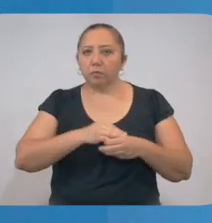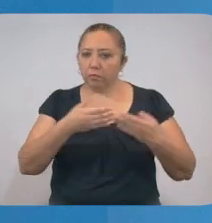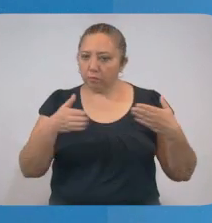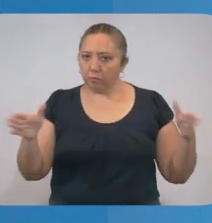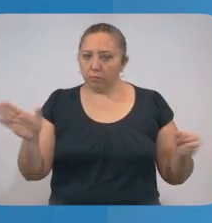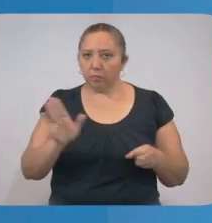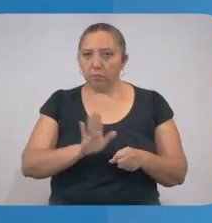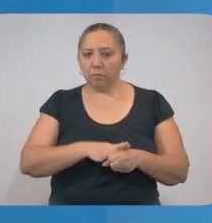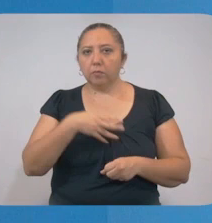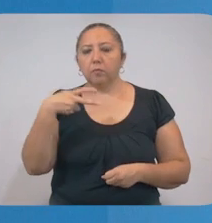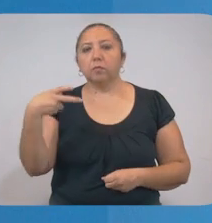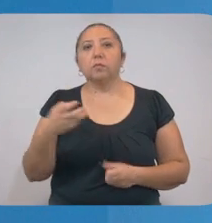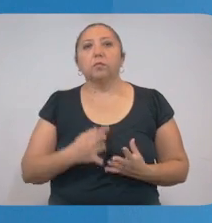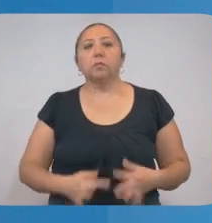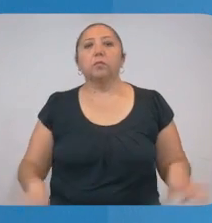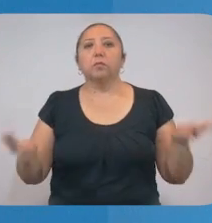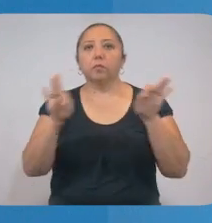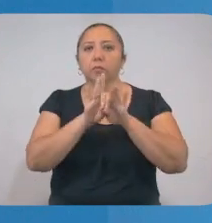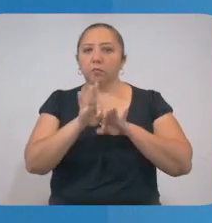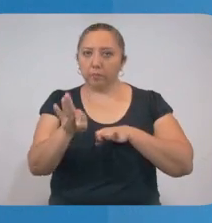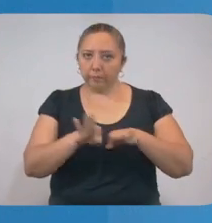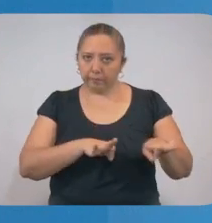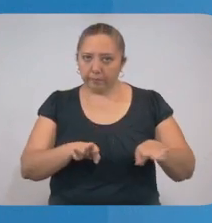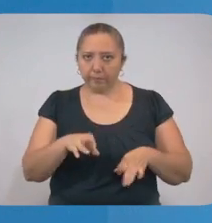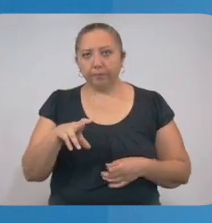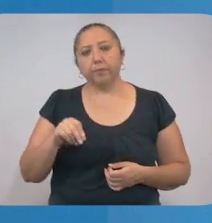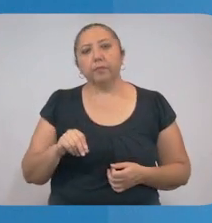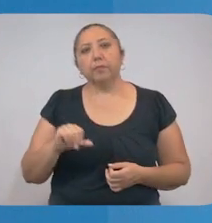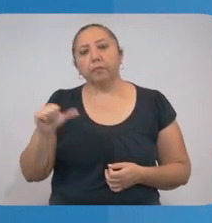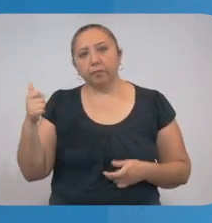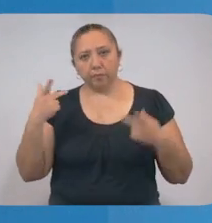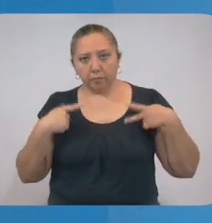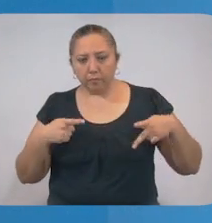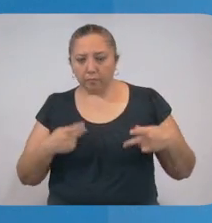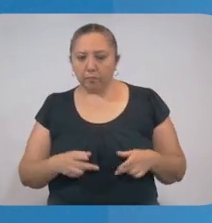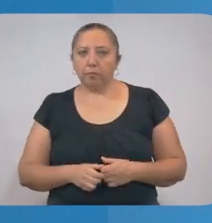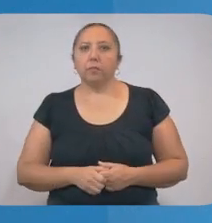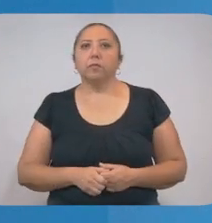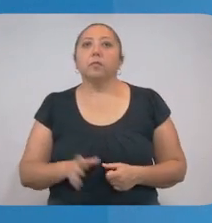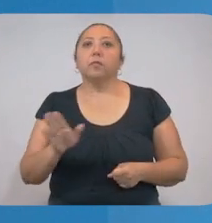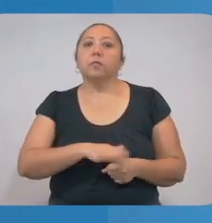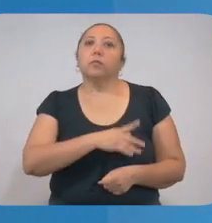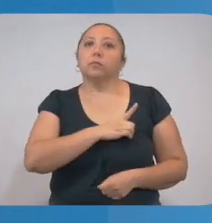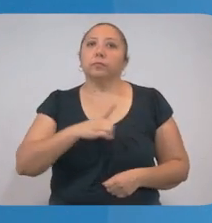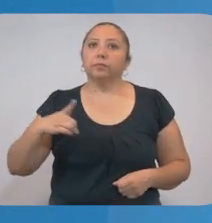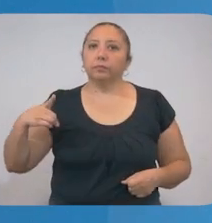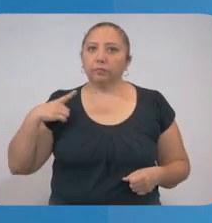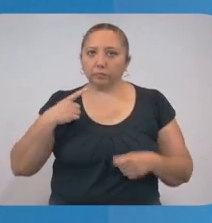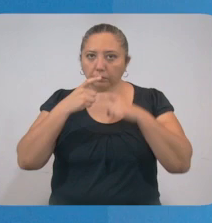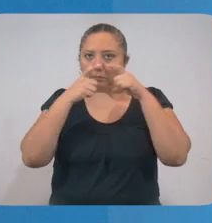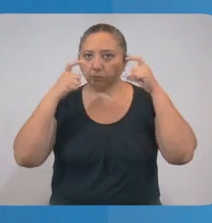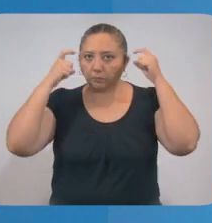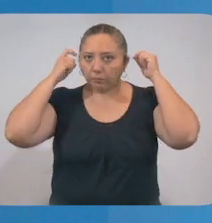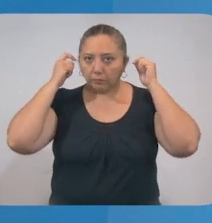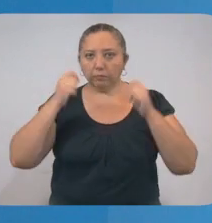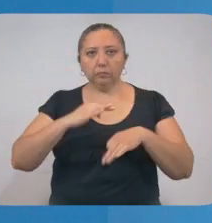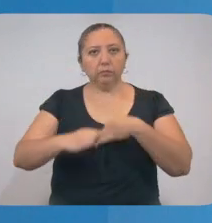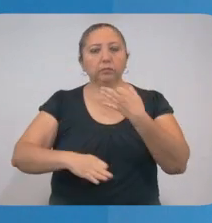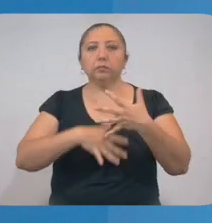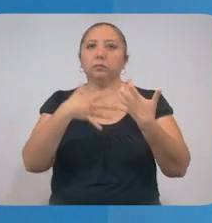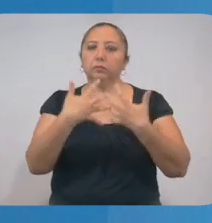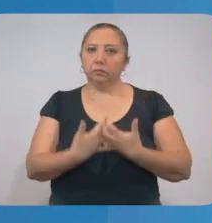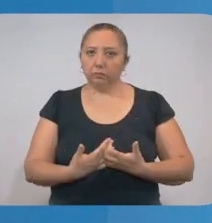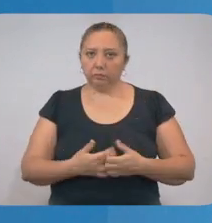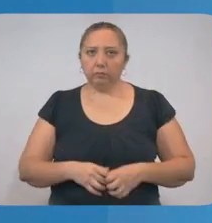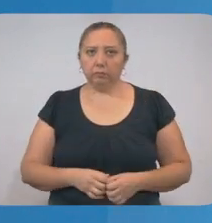mansak, yetelu mambahant bile, kabet aiko le pischio. Konesh kalantik mako chihantak, kolelo yom chahan, yetel mako, helanta kupahtalil, tumen le